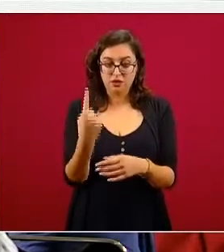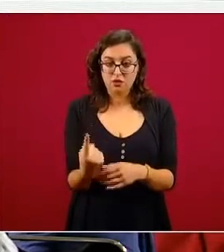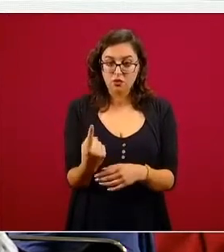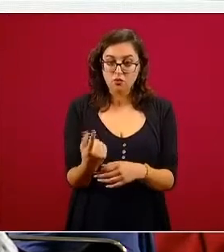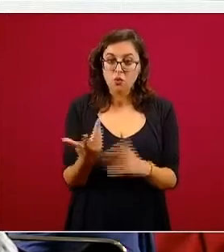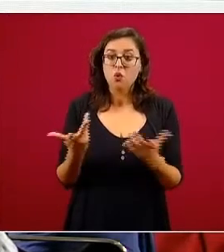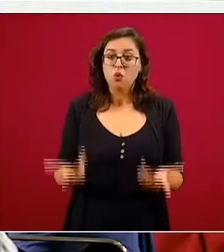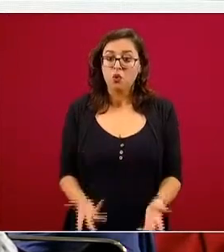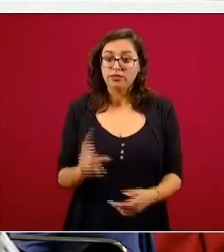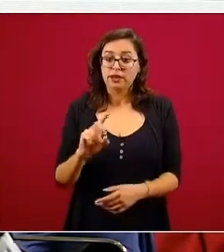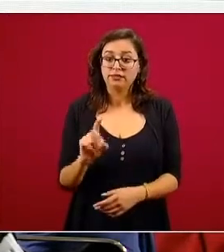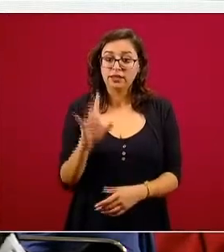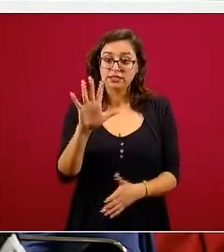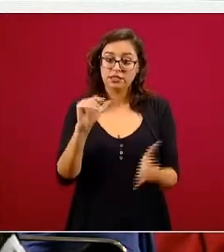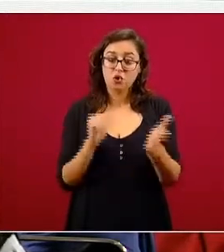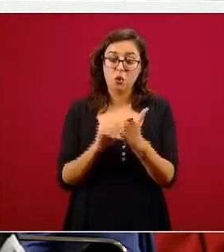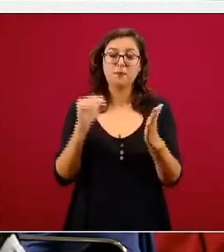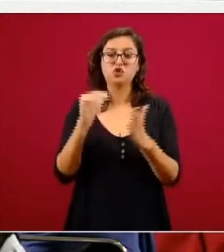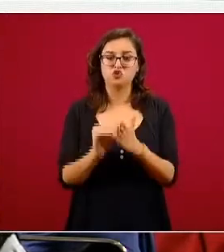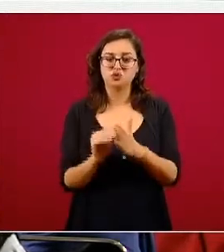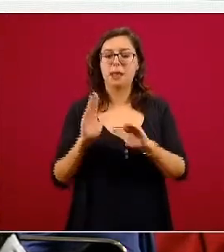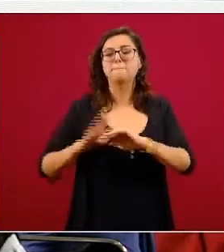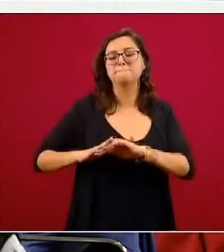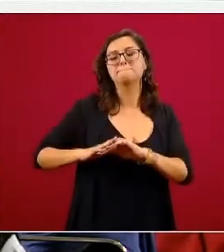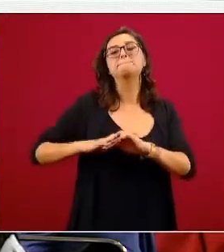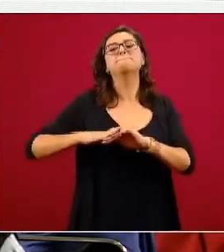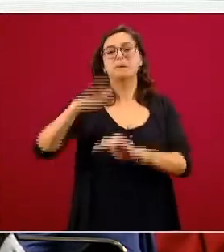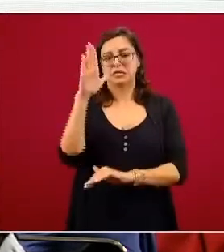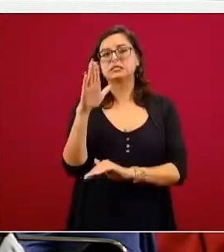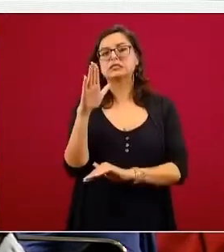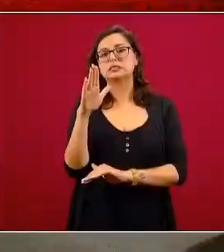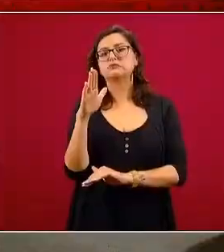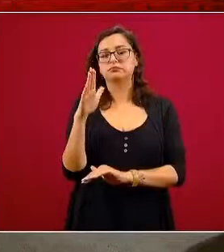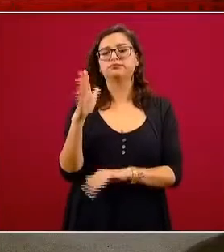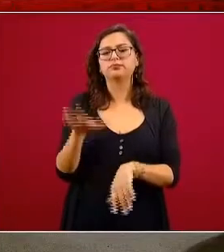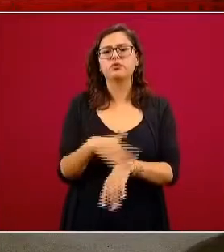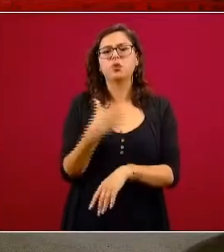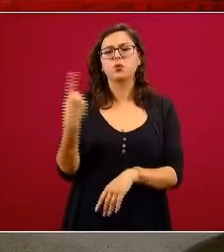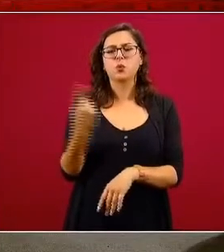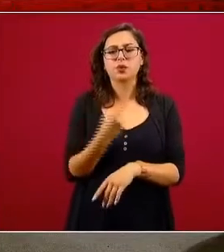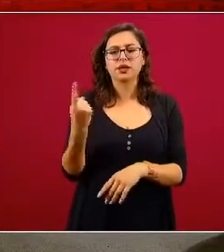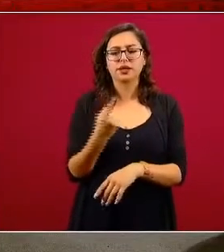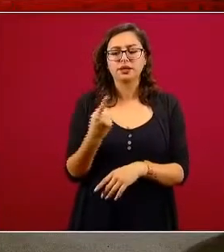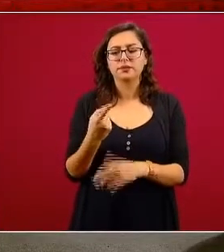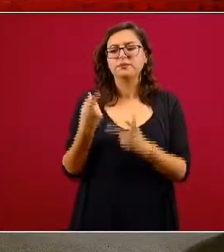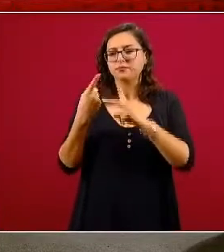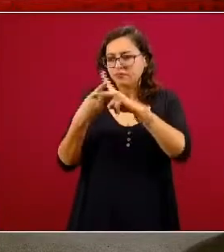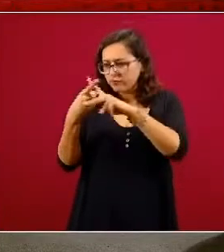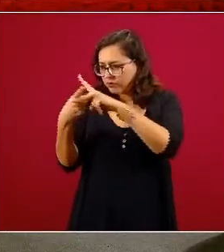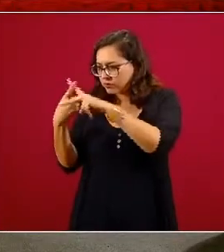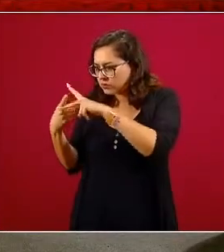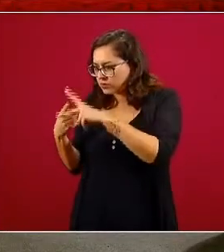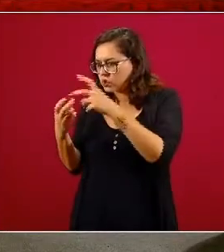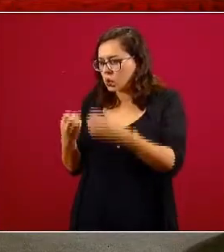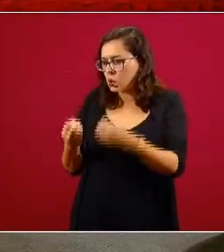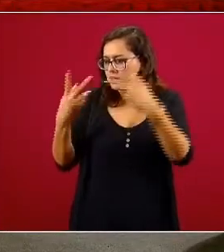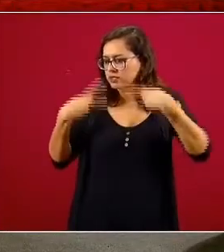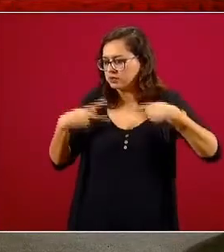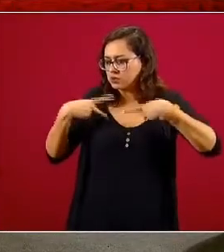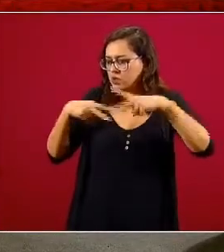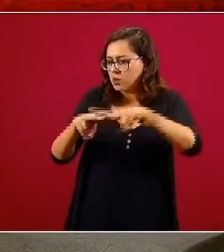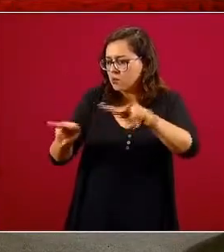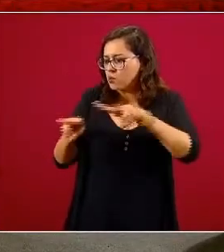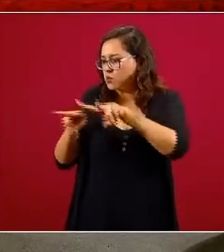a utilizar 35 millones, aumentamos un poco la cantidad porque actualizamos el cálculo de las poblaciones